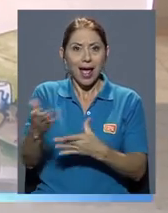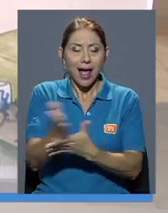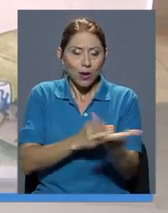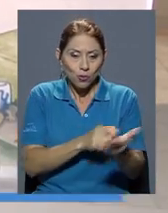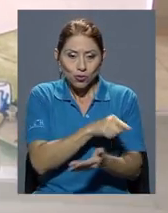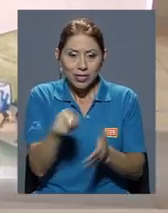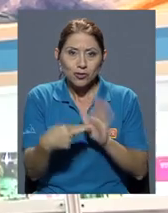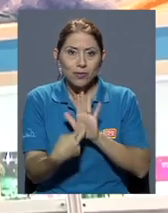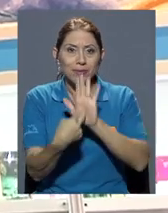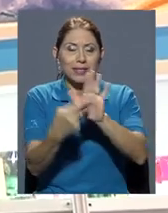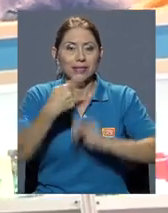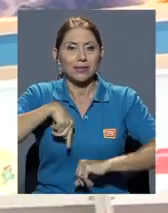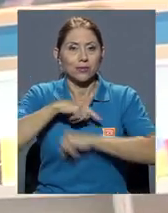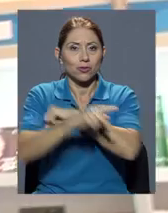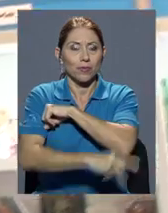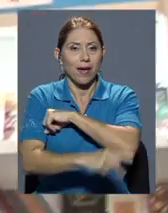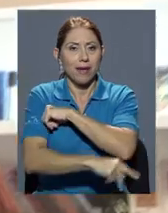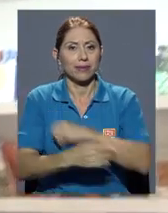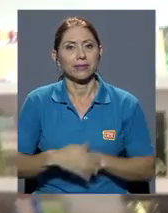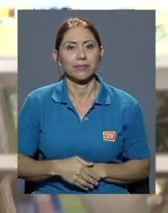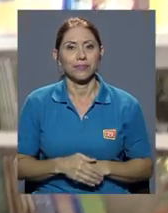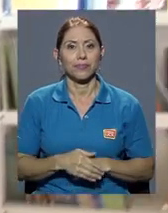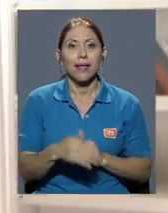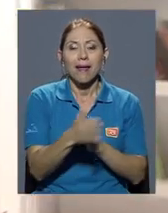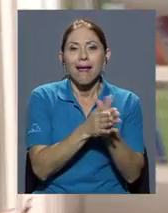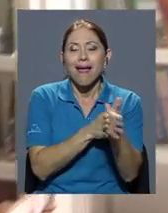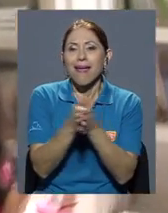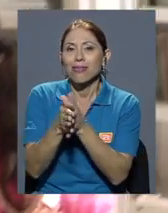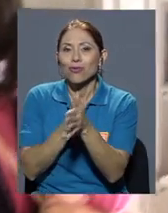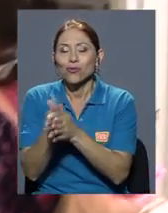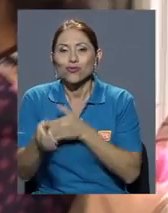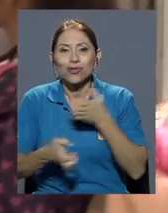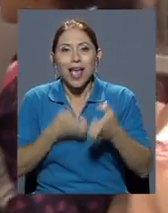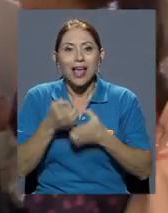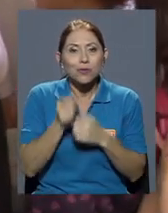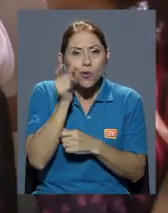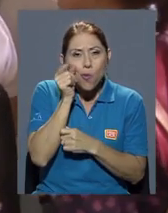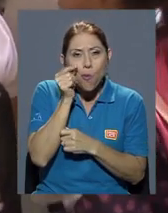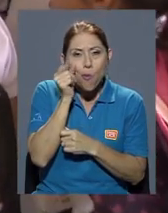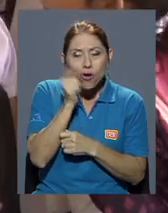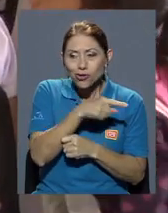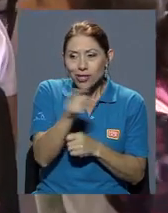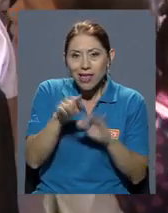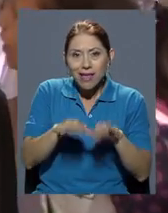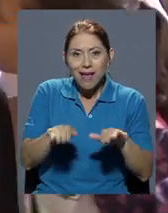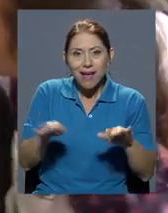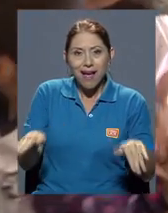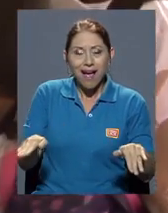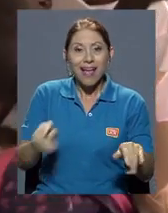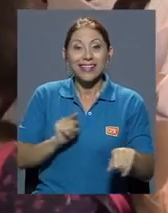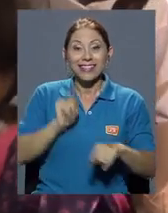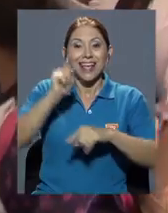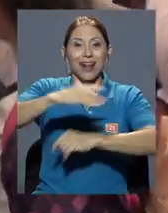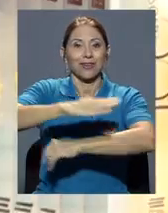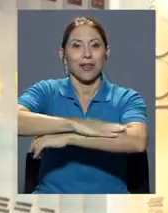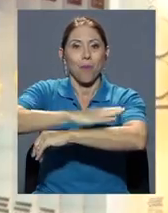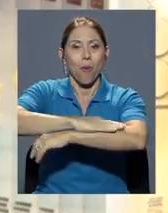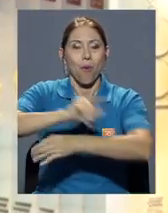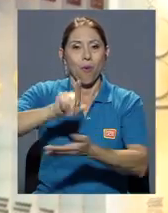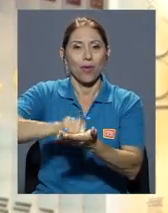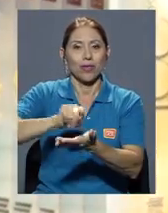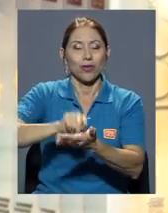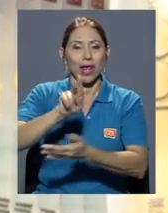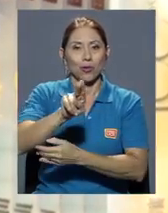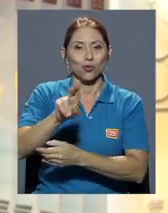que representan nuestro país. El entusiasmo y la curiosidad de los pequeños lectores llegaron hasta el puesto de la editorial UCR